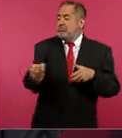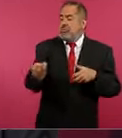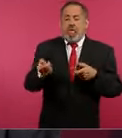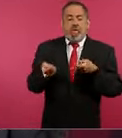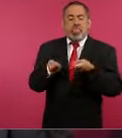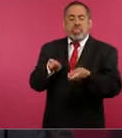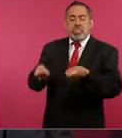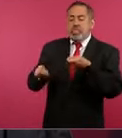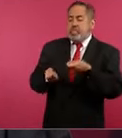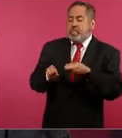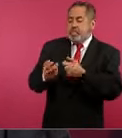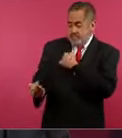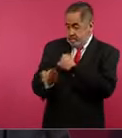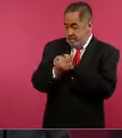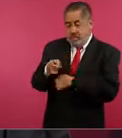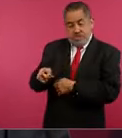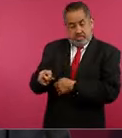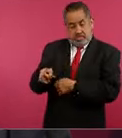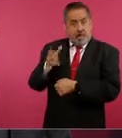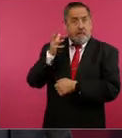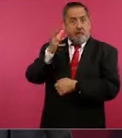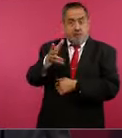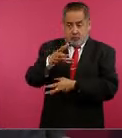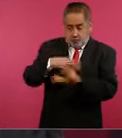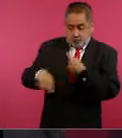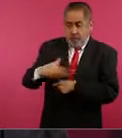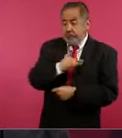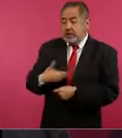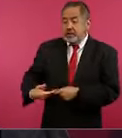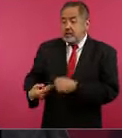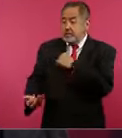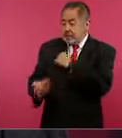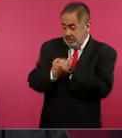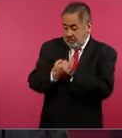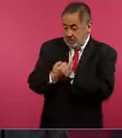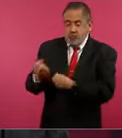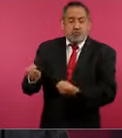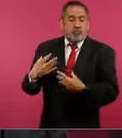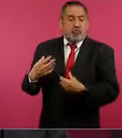Pues para que los protegiera a ellos y los enriqueciera a ellos.